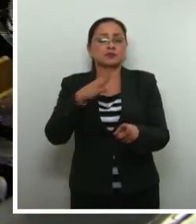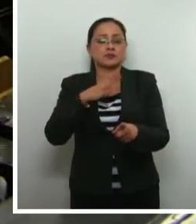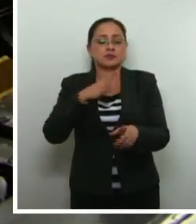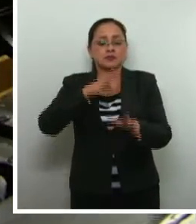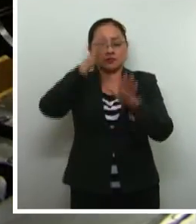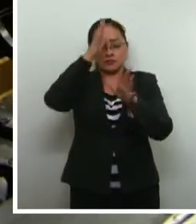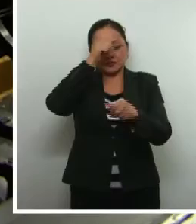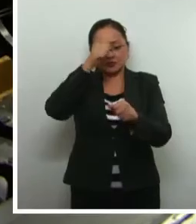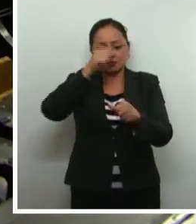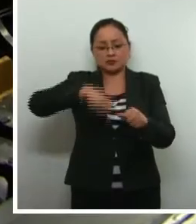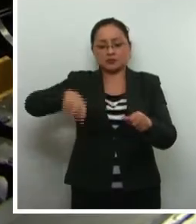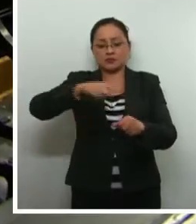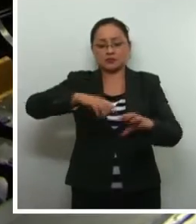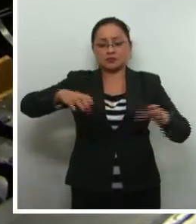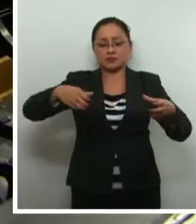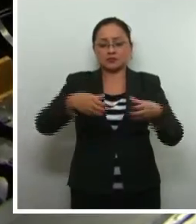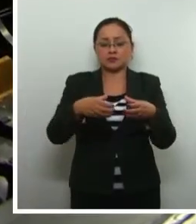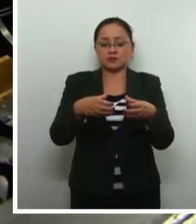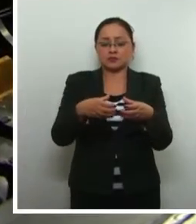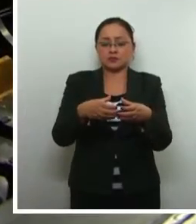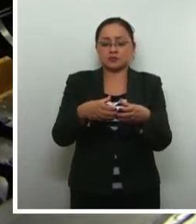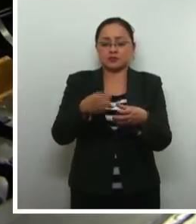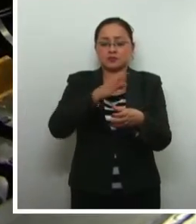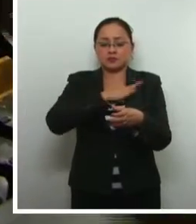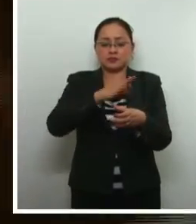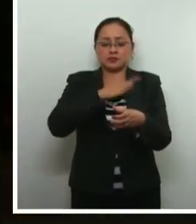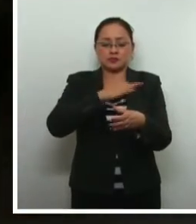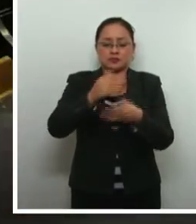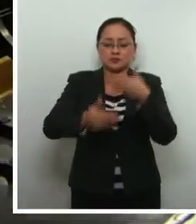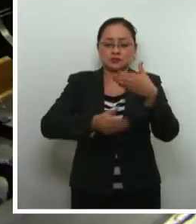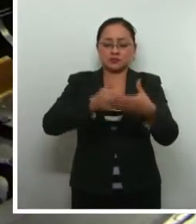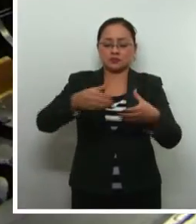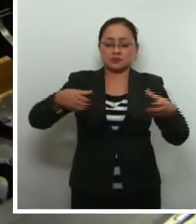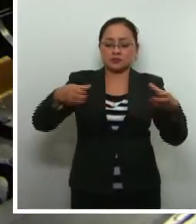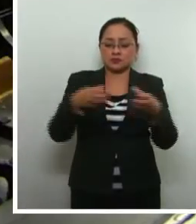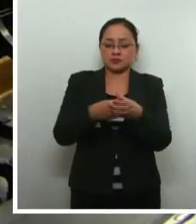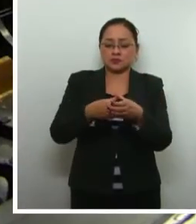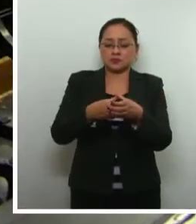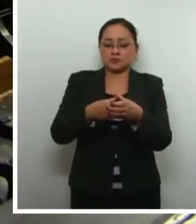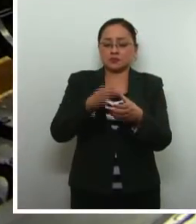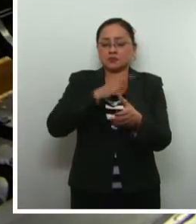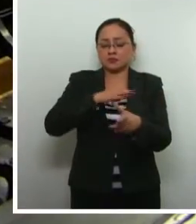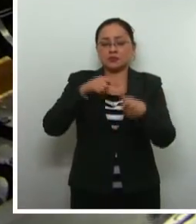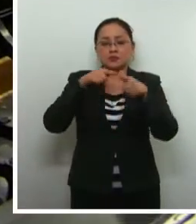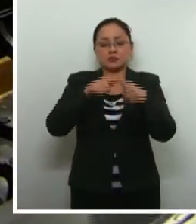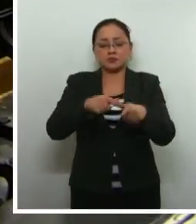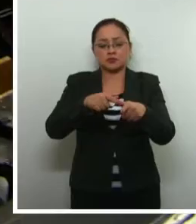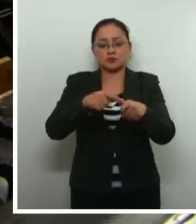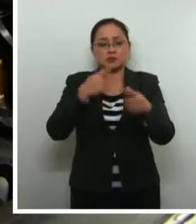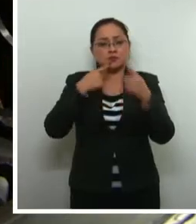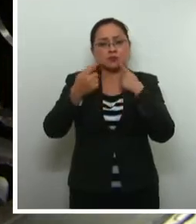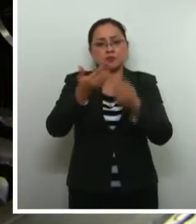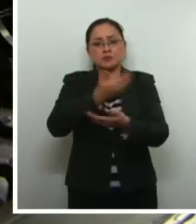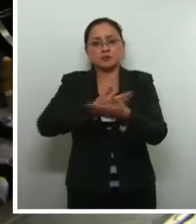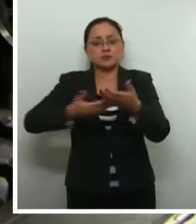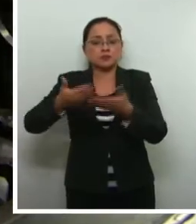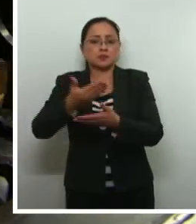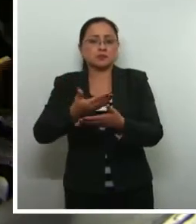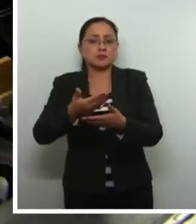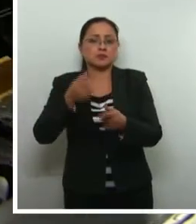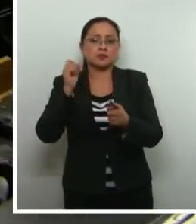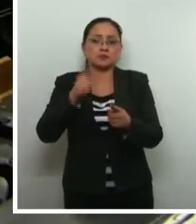acuerdo con la intención de poder avanzar y poder continuar con la discusión